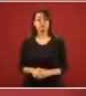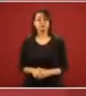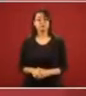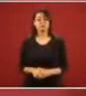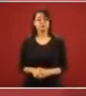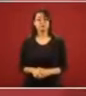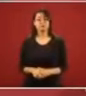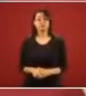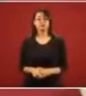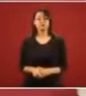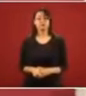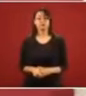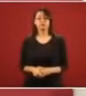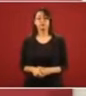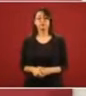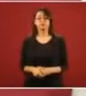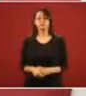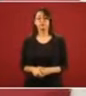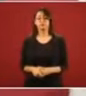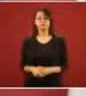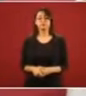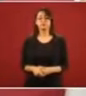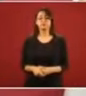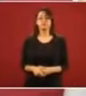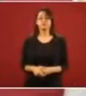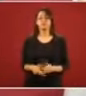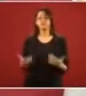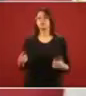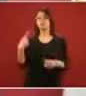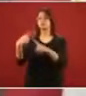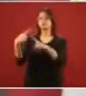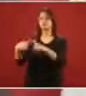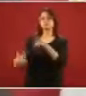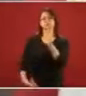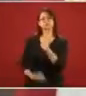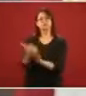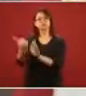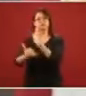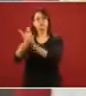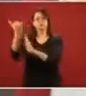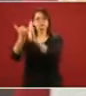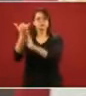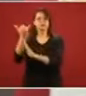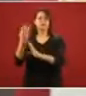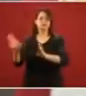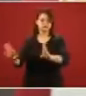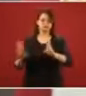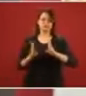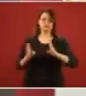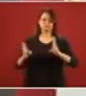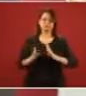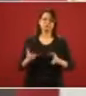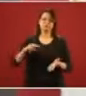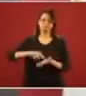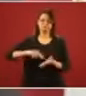Los cuarteles los están construyendo los ingenieros militares y son